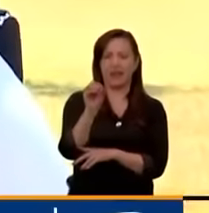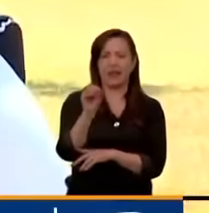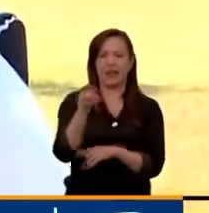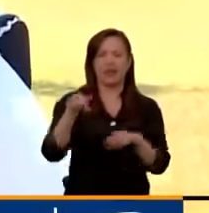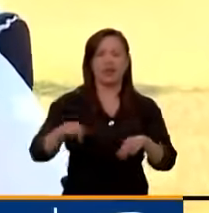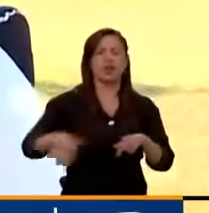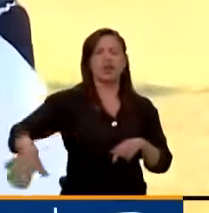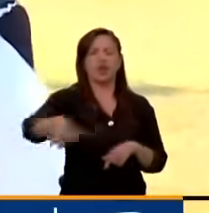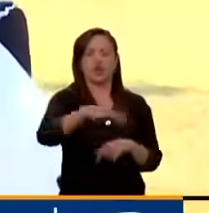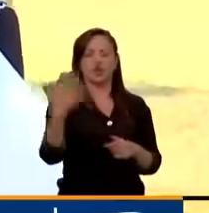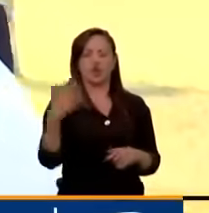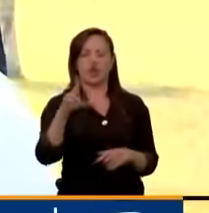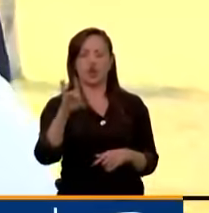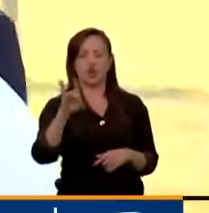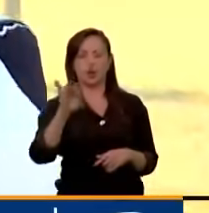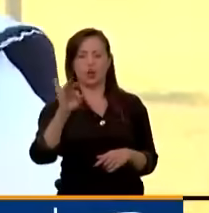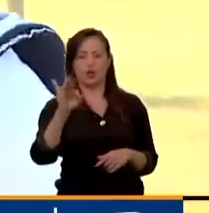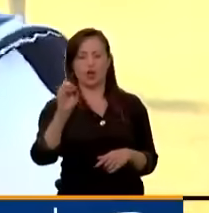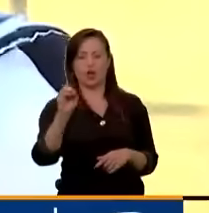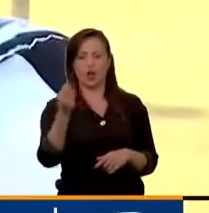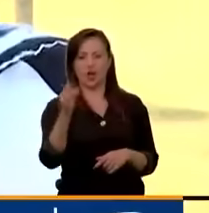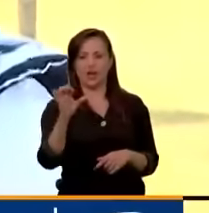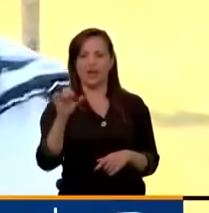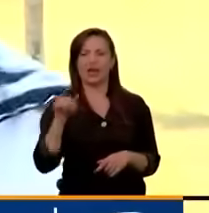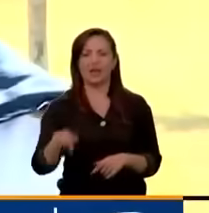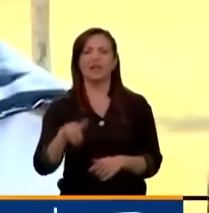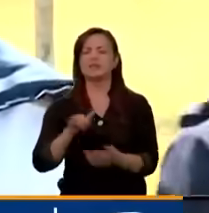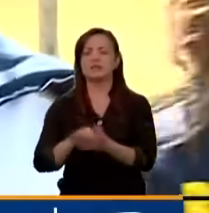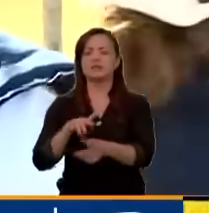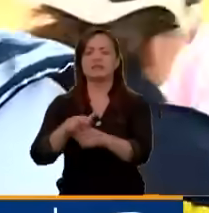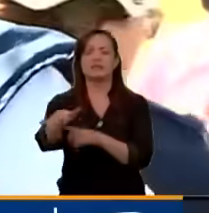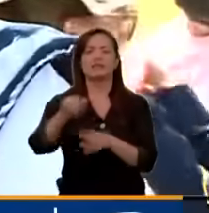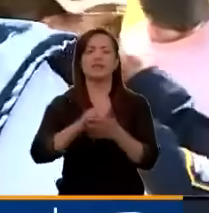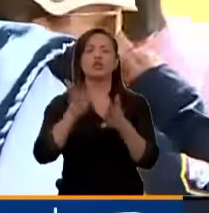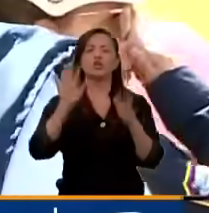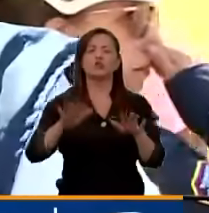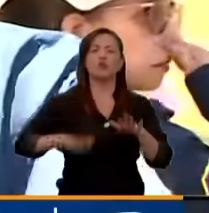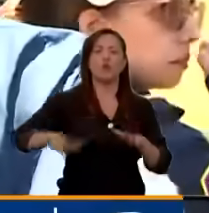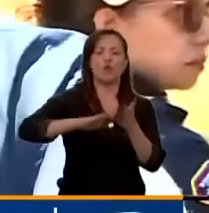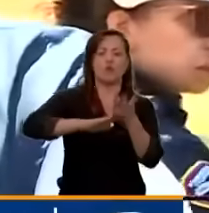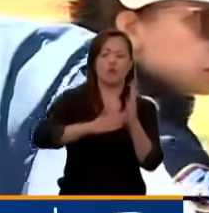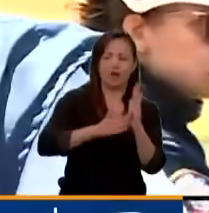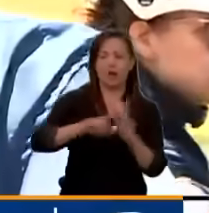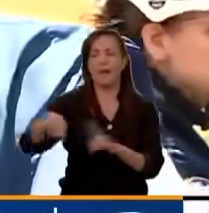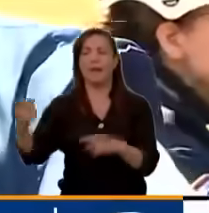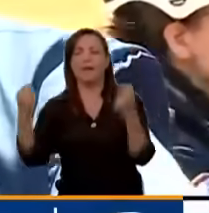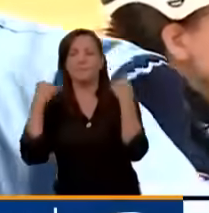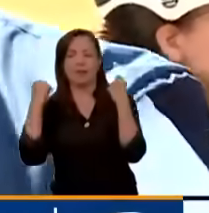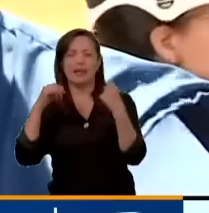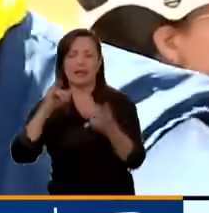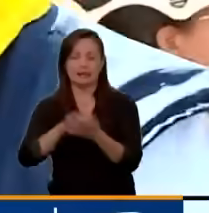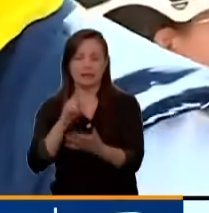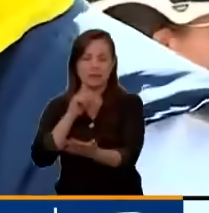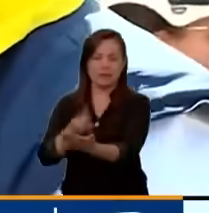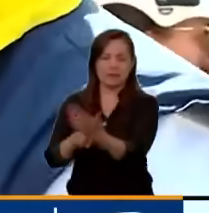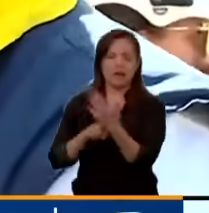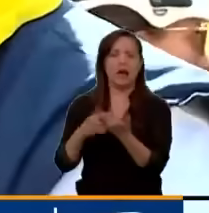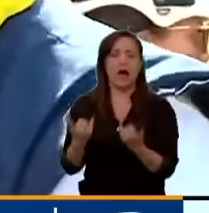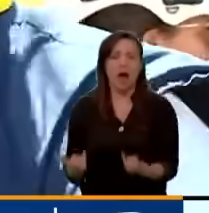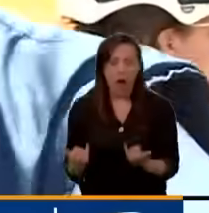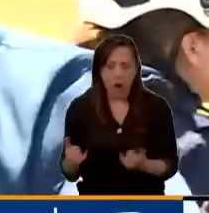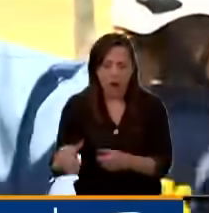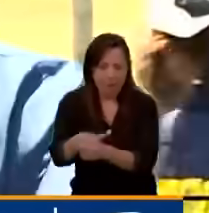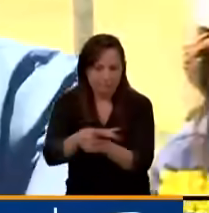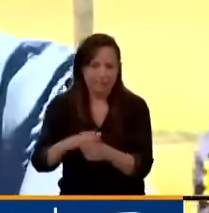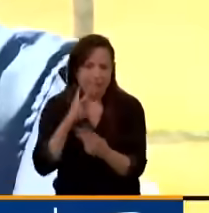de Ruitoque, que compromete el municipio de Florida Blanca y municipio de Piedecuesta. Eso es lo que se tiene. En este momento se